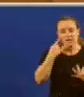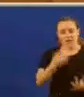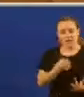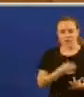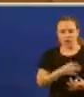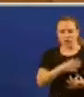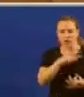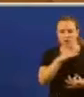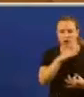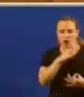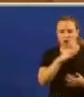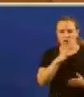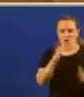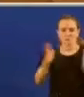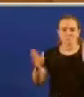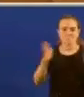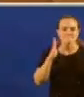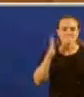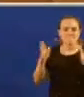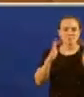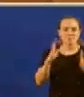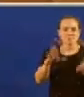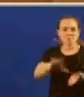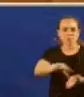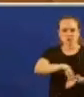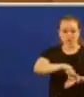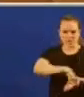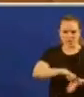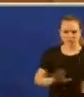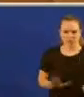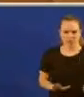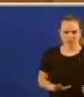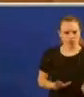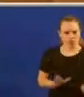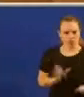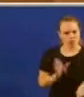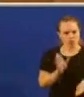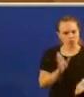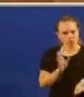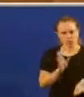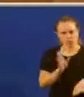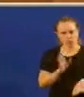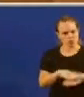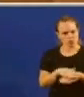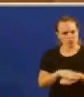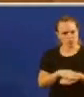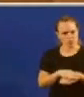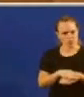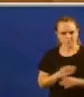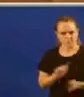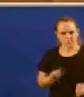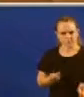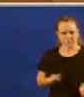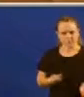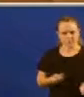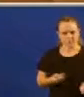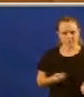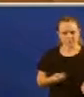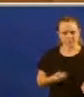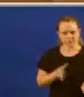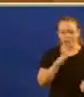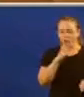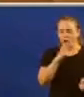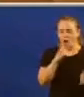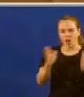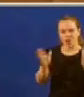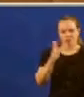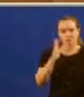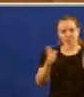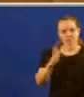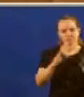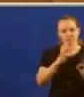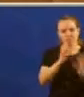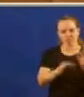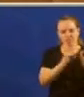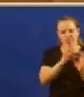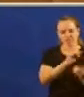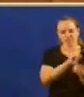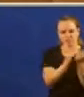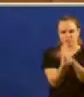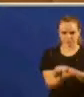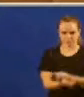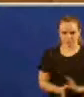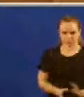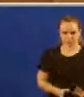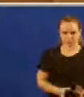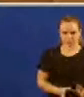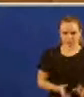polo proceso recentralizador. Estamos nun momento de cambio de ciclo gusteles a vostedes ou non